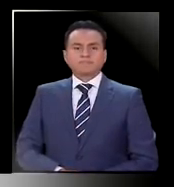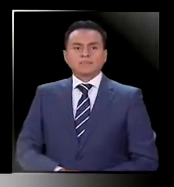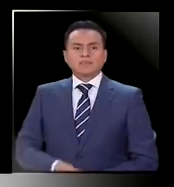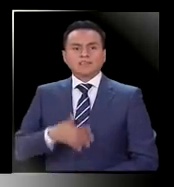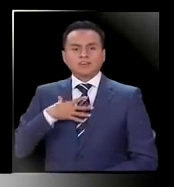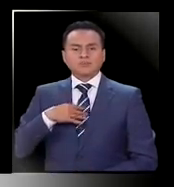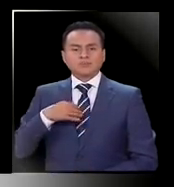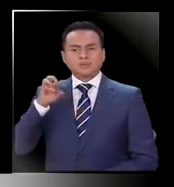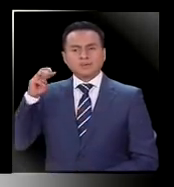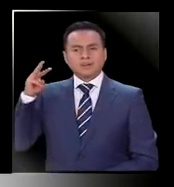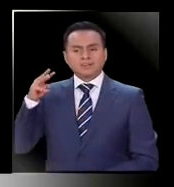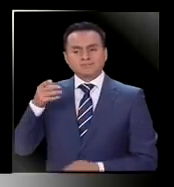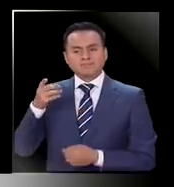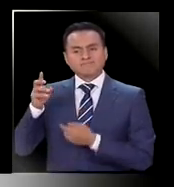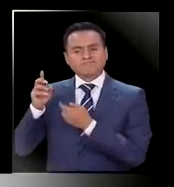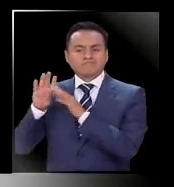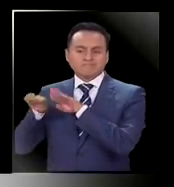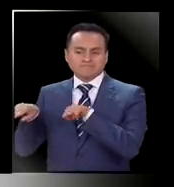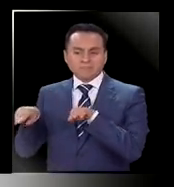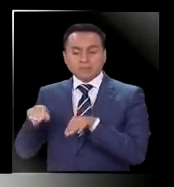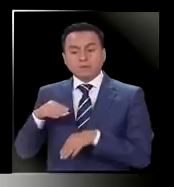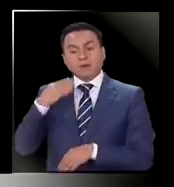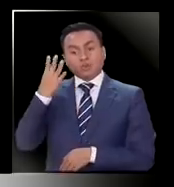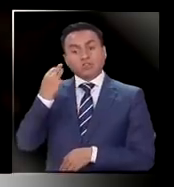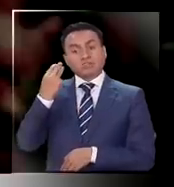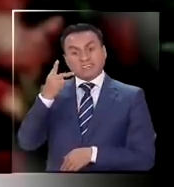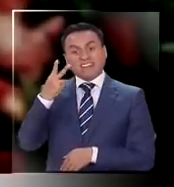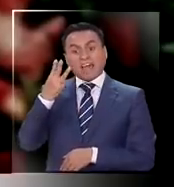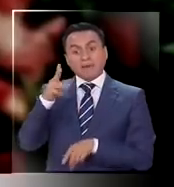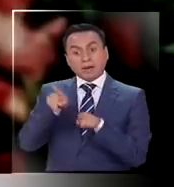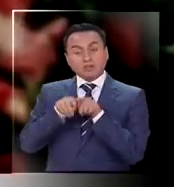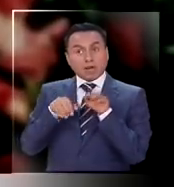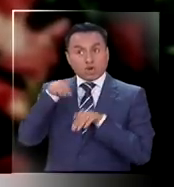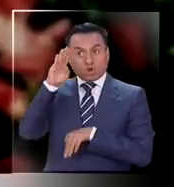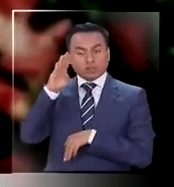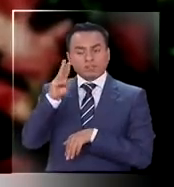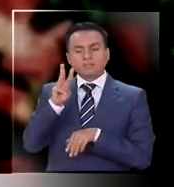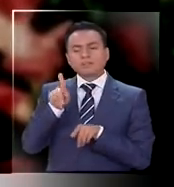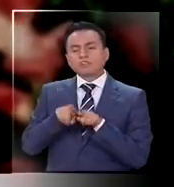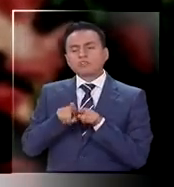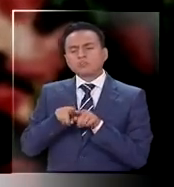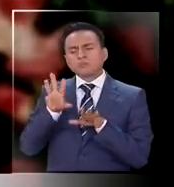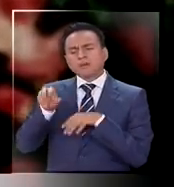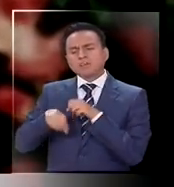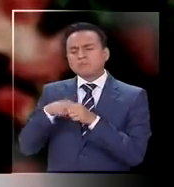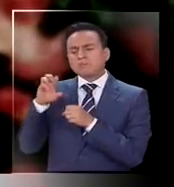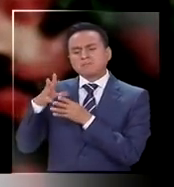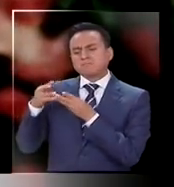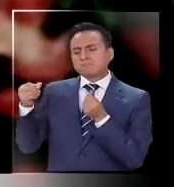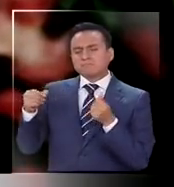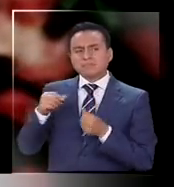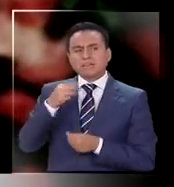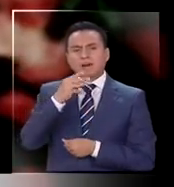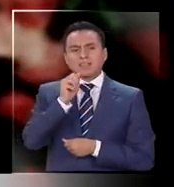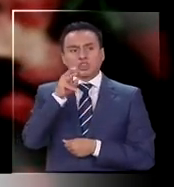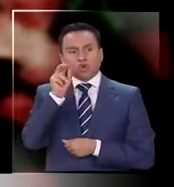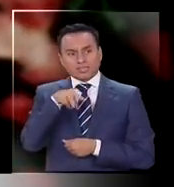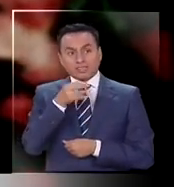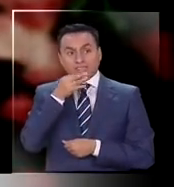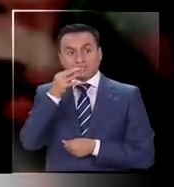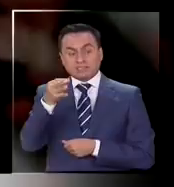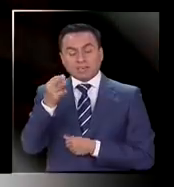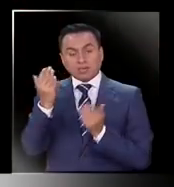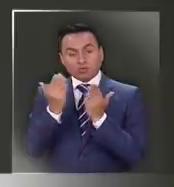Hijo de padres separados, el mayor de tres hermanos y con un papá ausente por 9 años, James Hamilton dice que